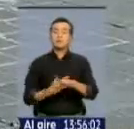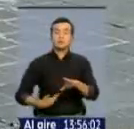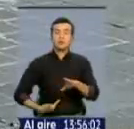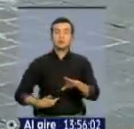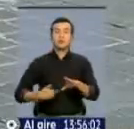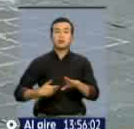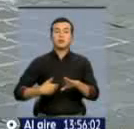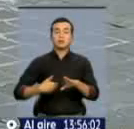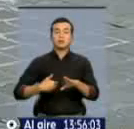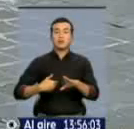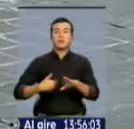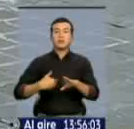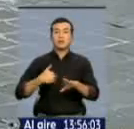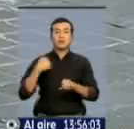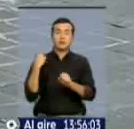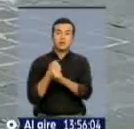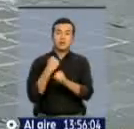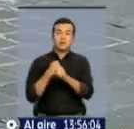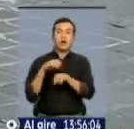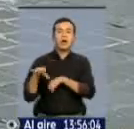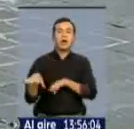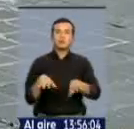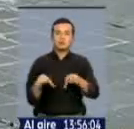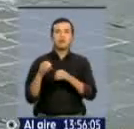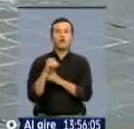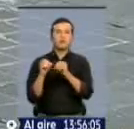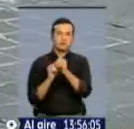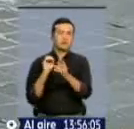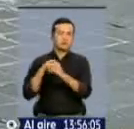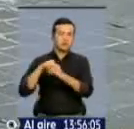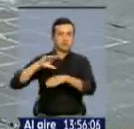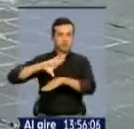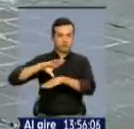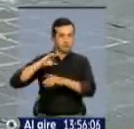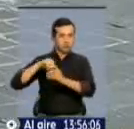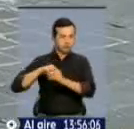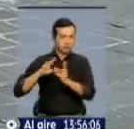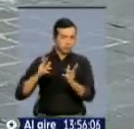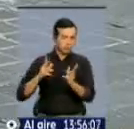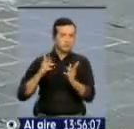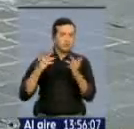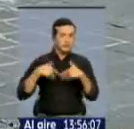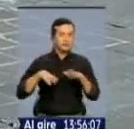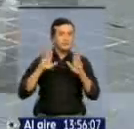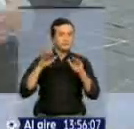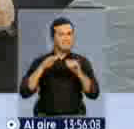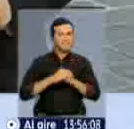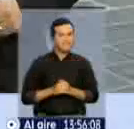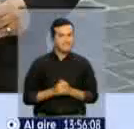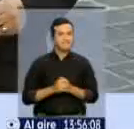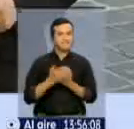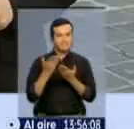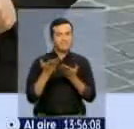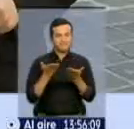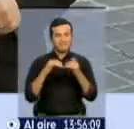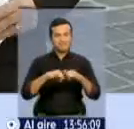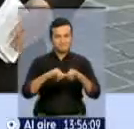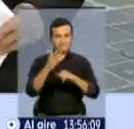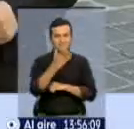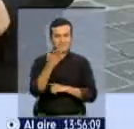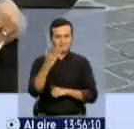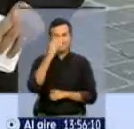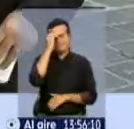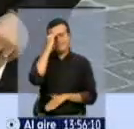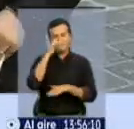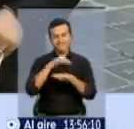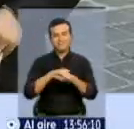República trabajará en actividades en su despacho aquí en el Palacio de Gobierno. Yo me despido, doy paso a ti, Mariuxi, desde el puerto principal. Una